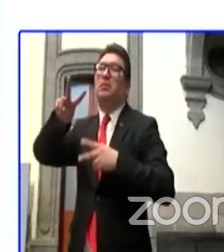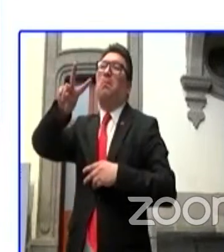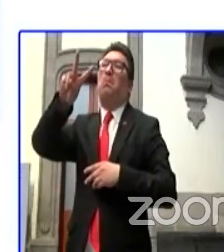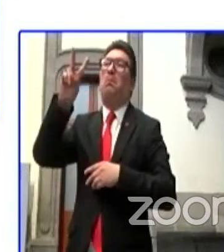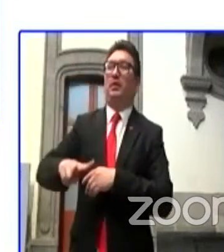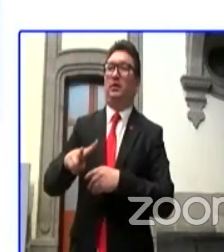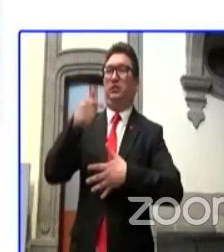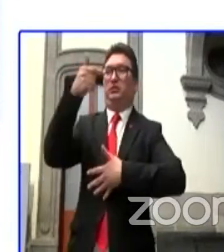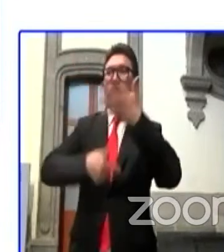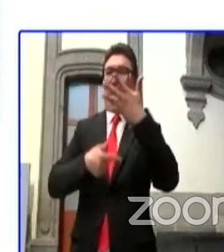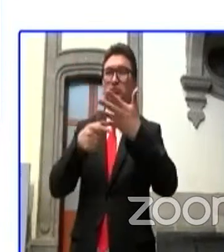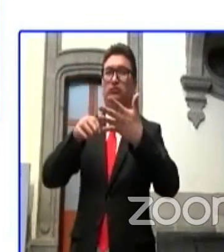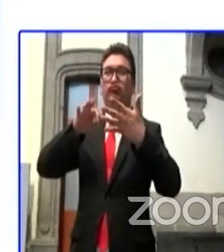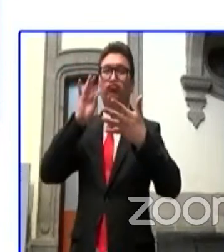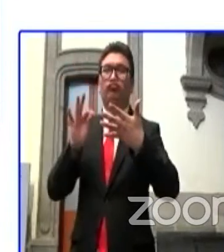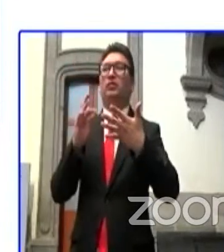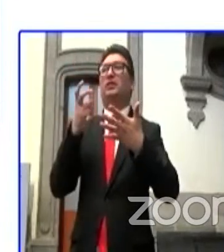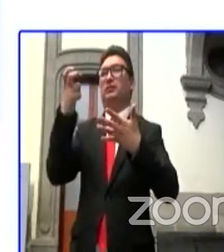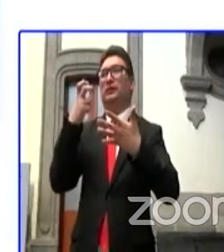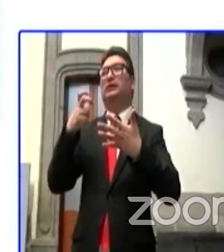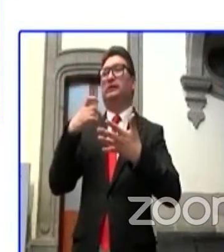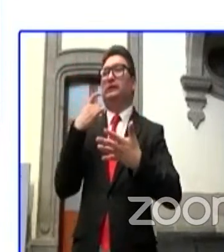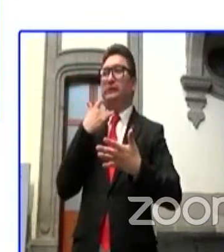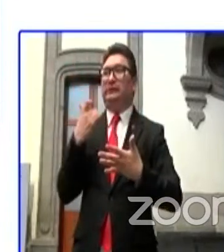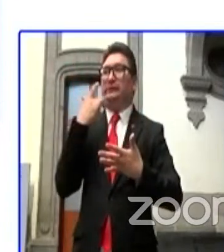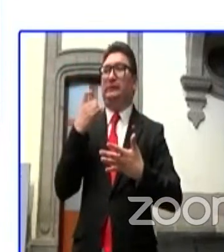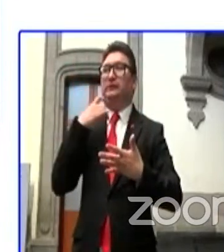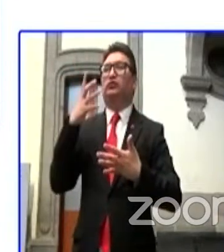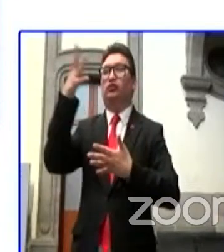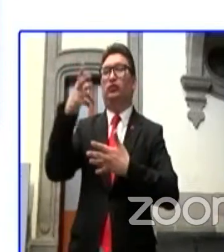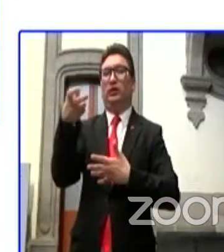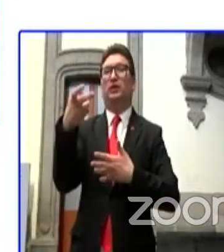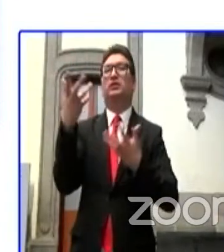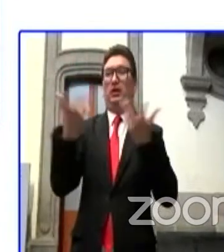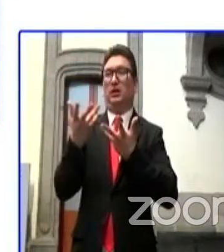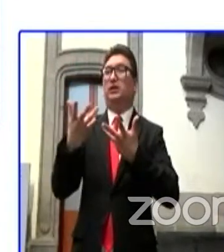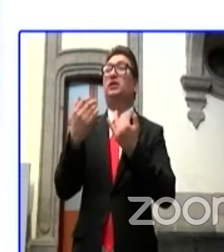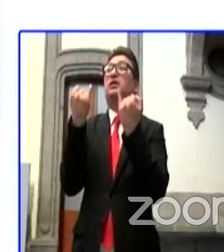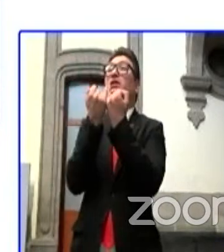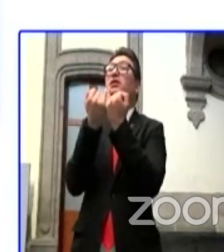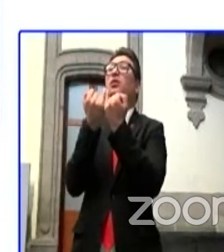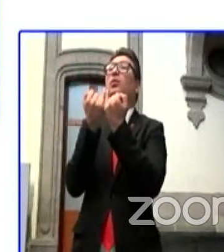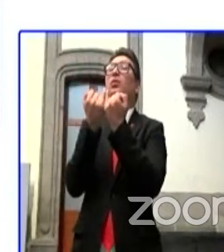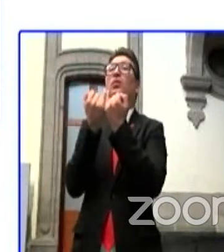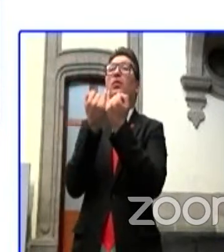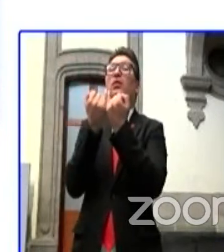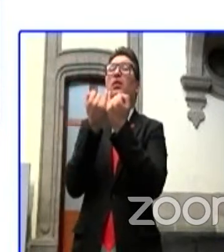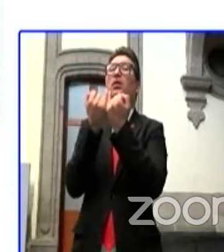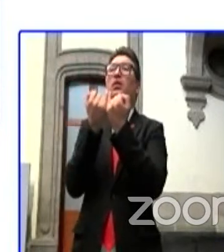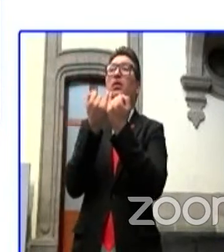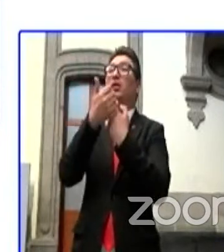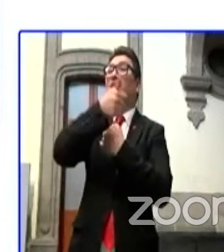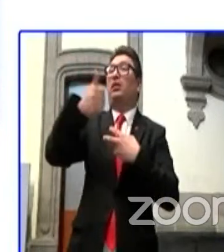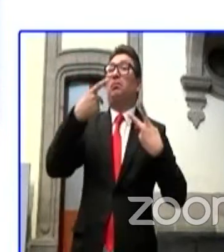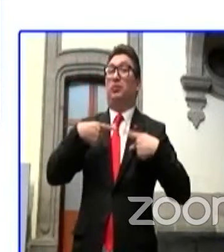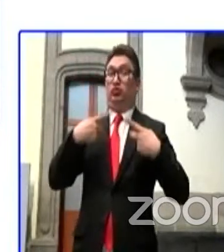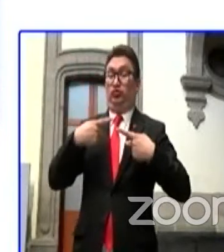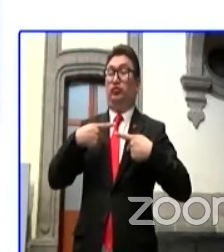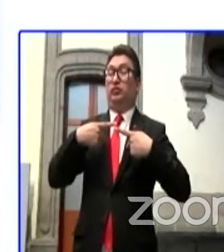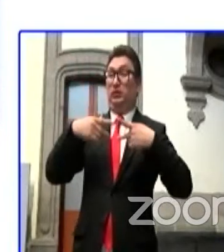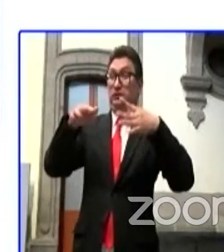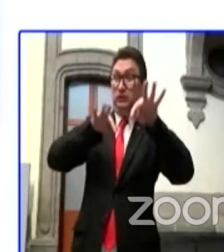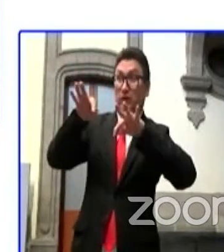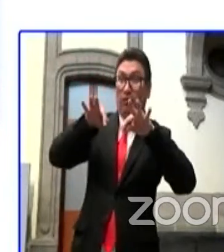padrón. Entonces es un reto importante, además de que tenga un trabajo, pues que sea un puesto, un trabajo digno, ¿no? Y